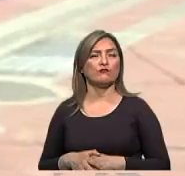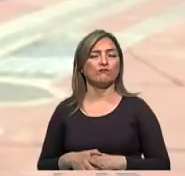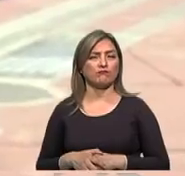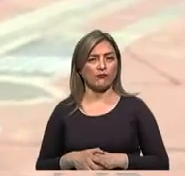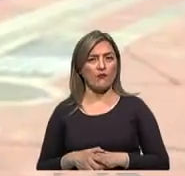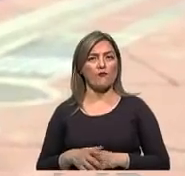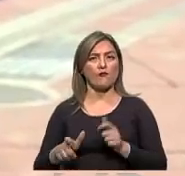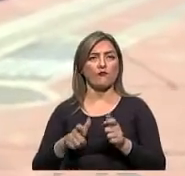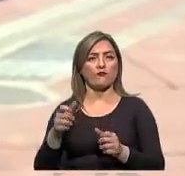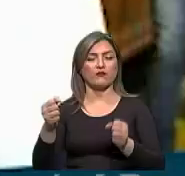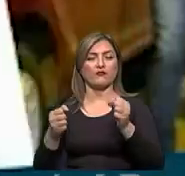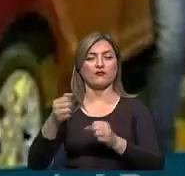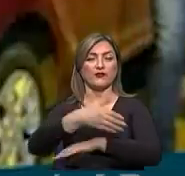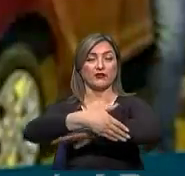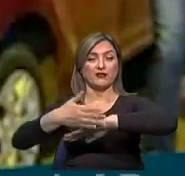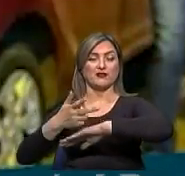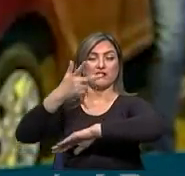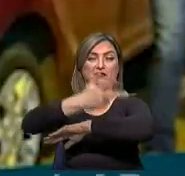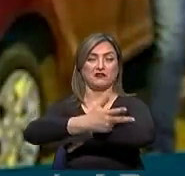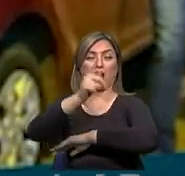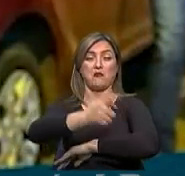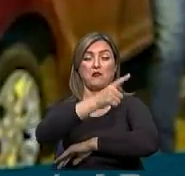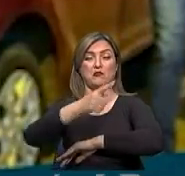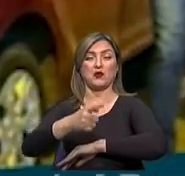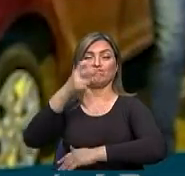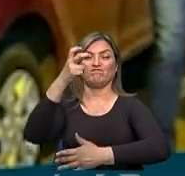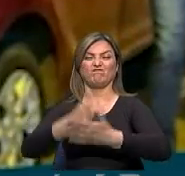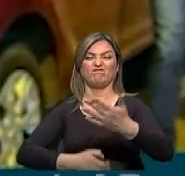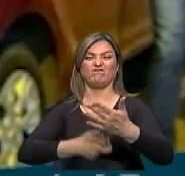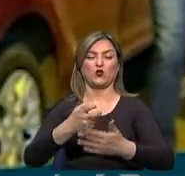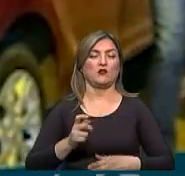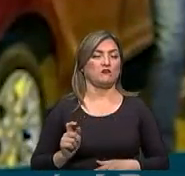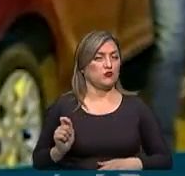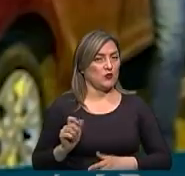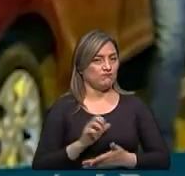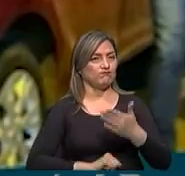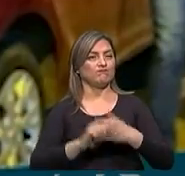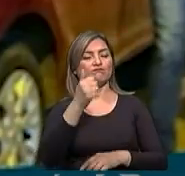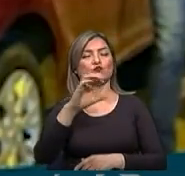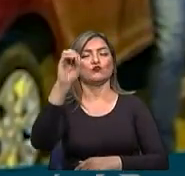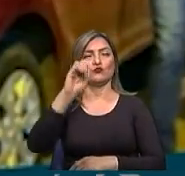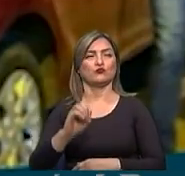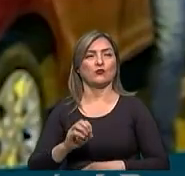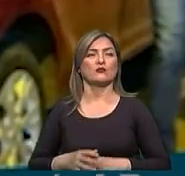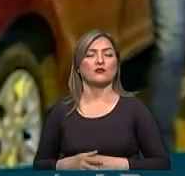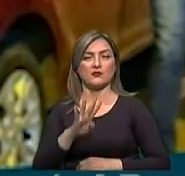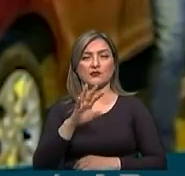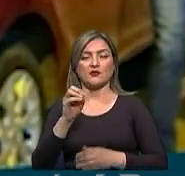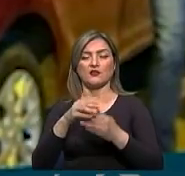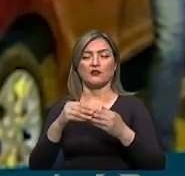la sanción para quienes se estacionen en lugares no permitidos es del 10% de un salario básico unificado, es